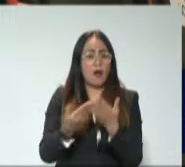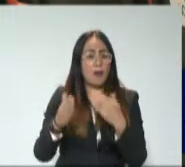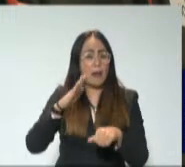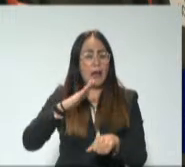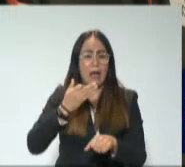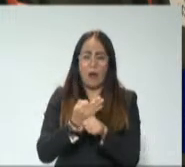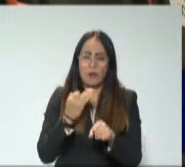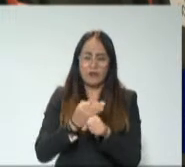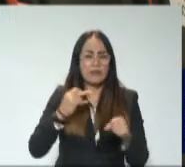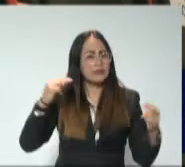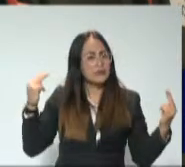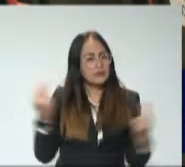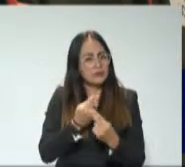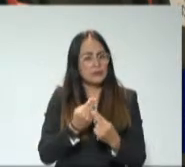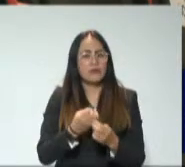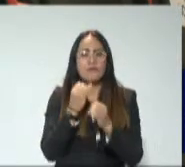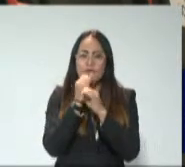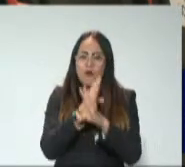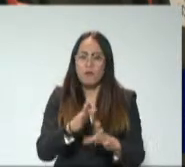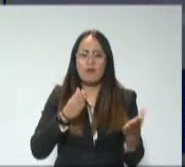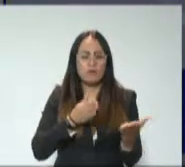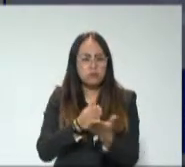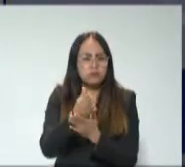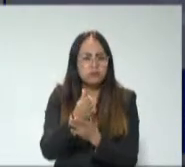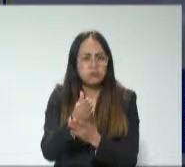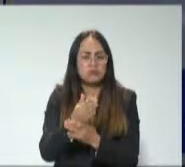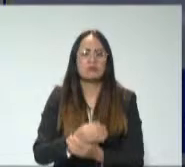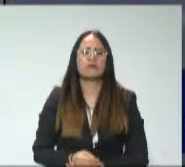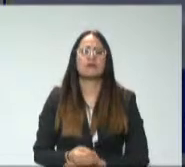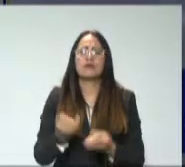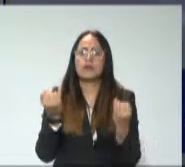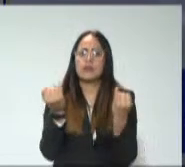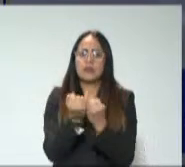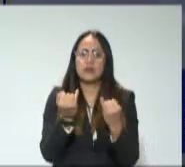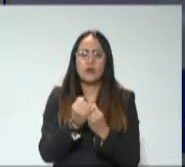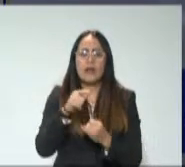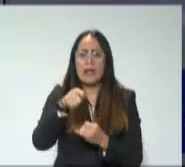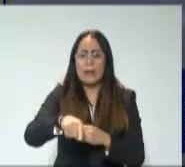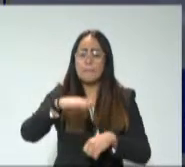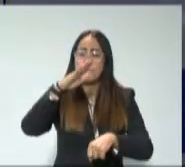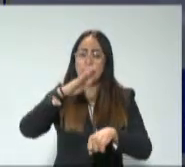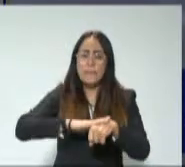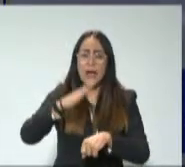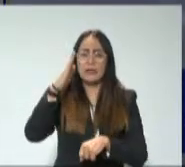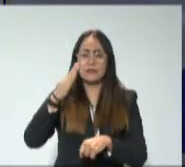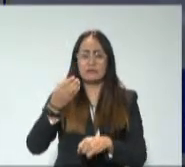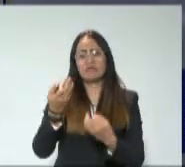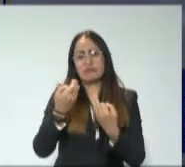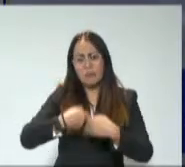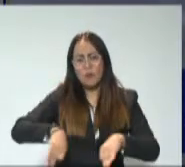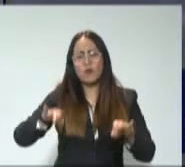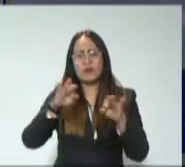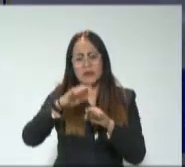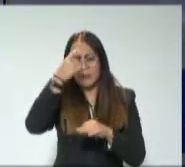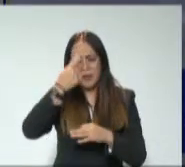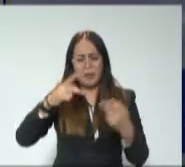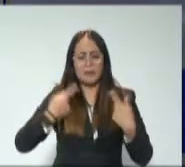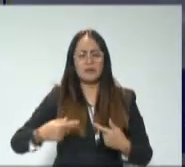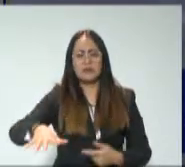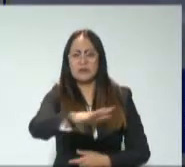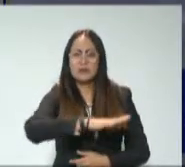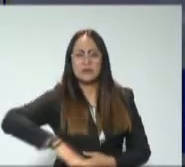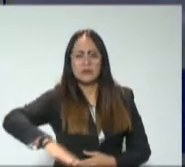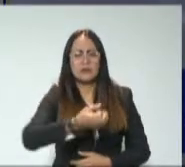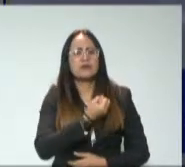otros momentos el acceso a la información y particularmente aquella que pueda resultar En beneficio de la salud y